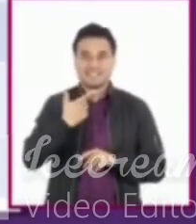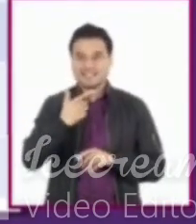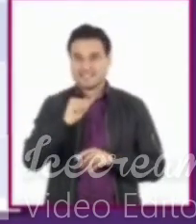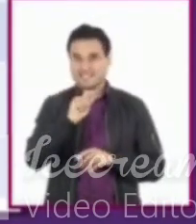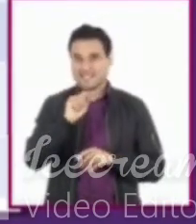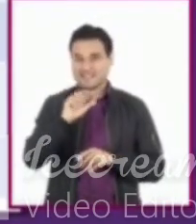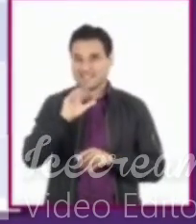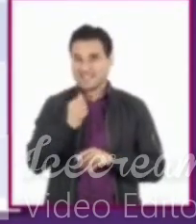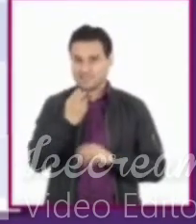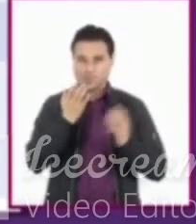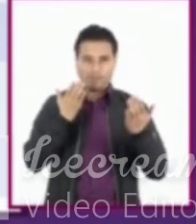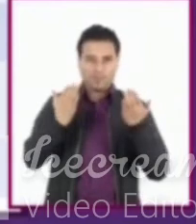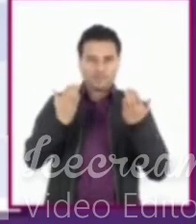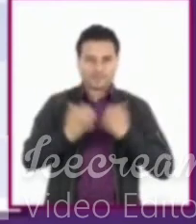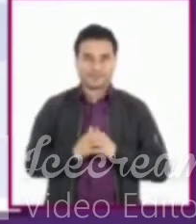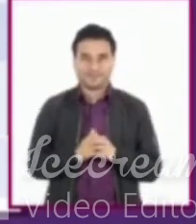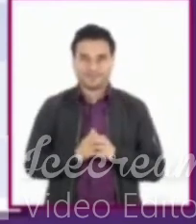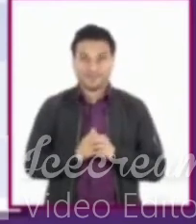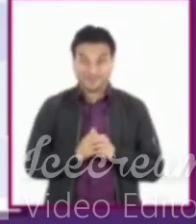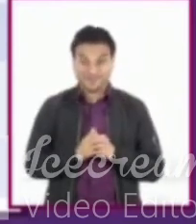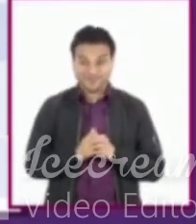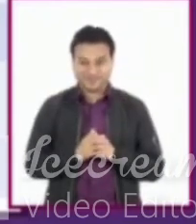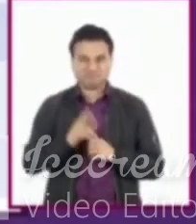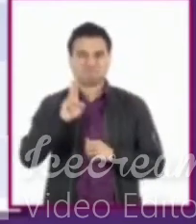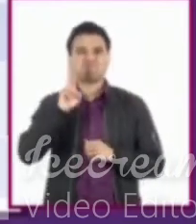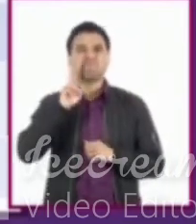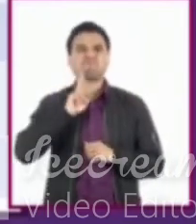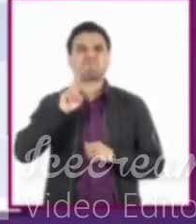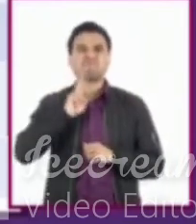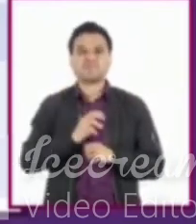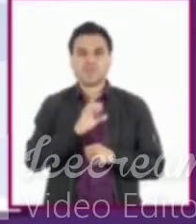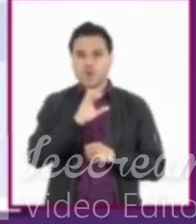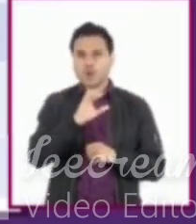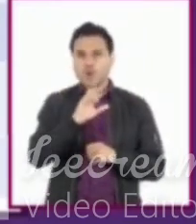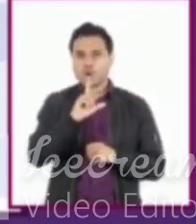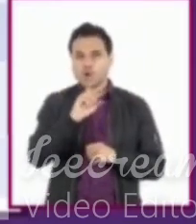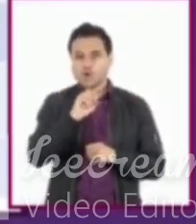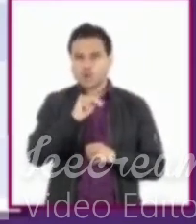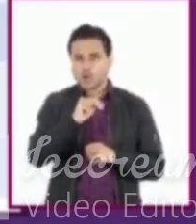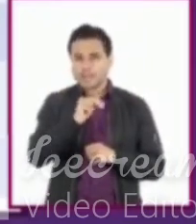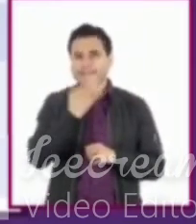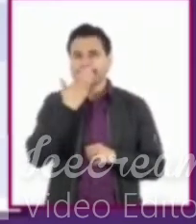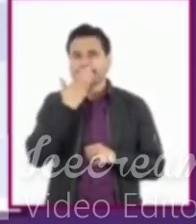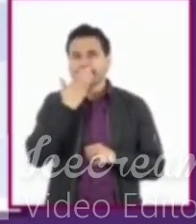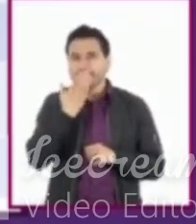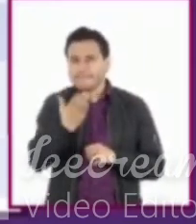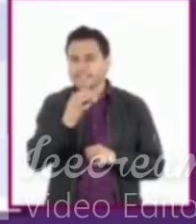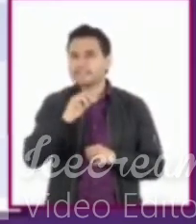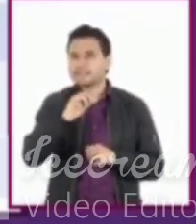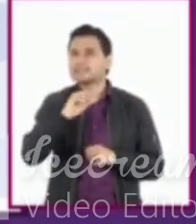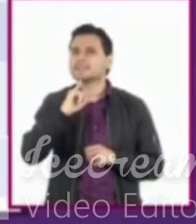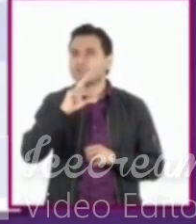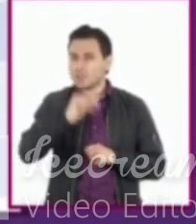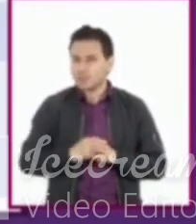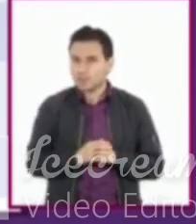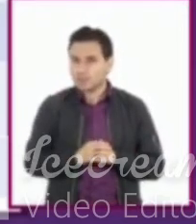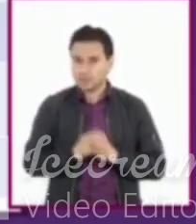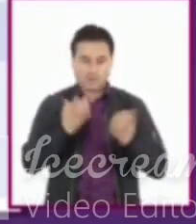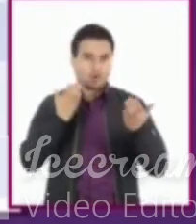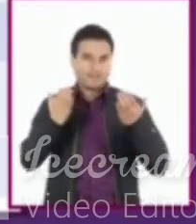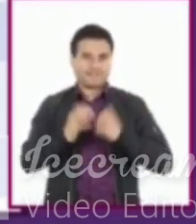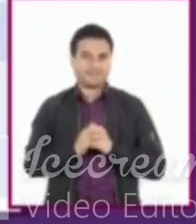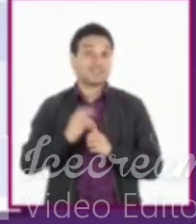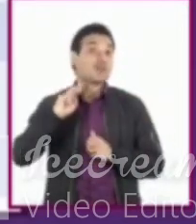que les estaba platicando. Vamos a comparar clonar o no clonar, que es la lectura que hicimos al inicio de la clase,